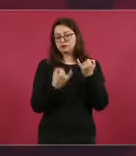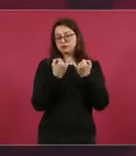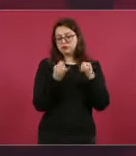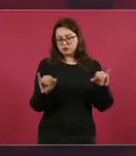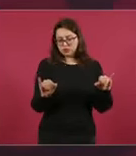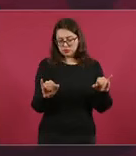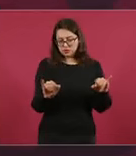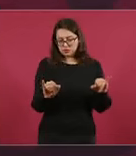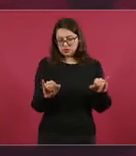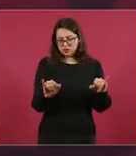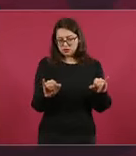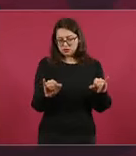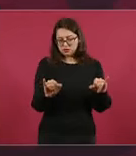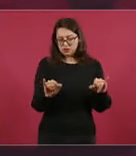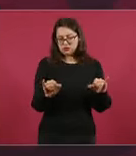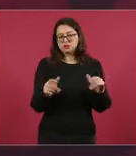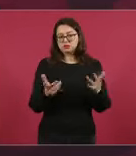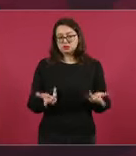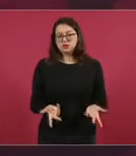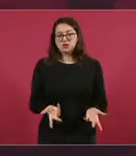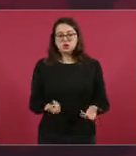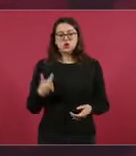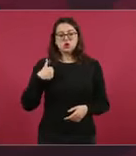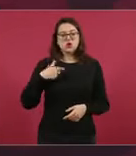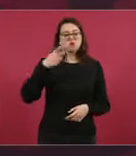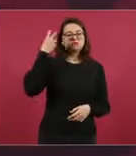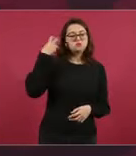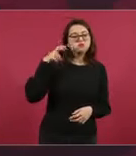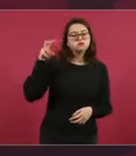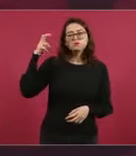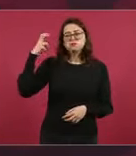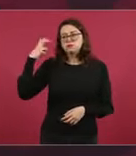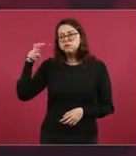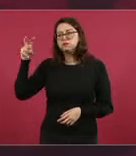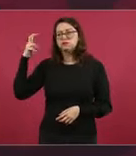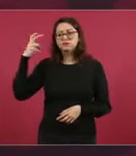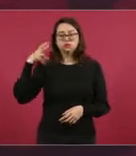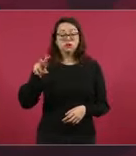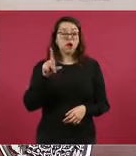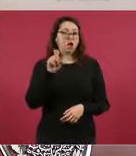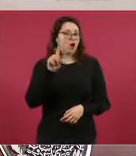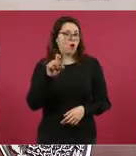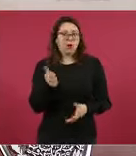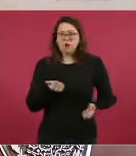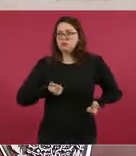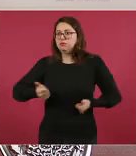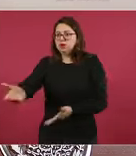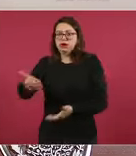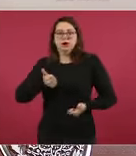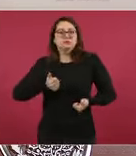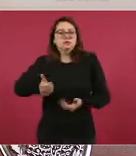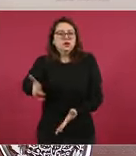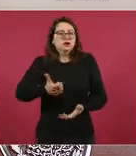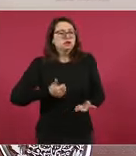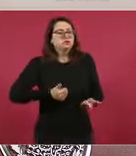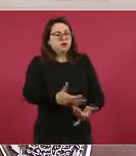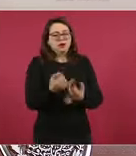Es una gira, vamos a inaugurar ya la operación de